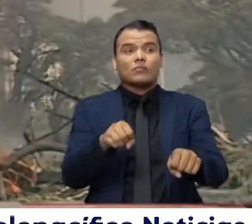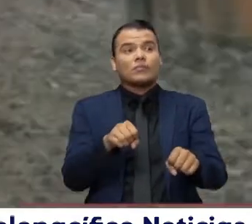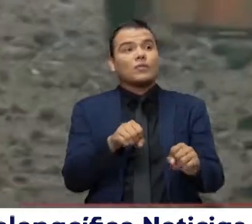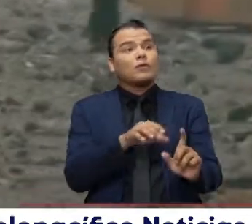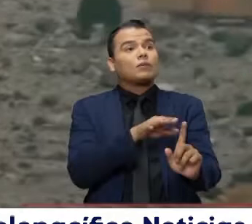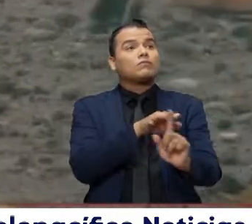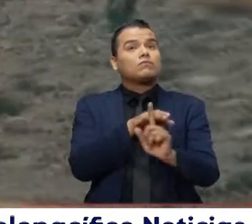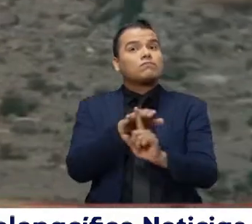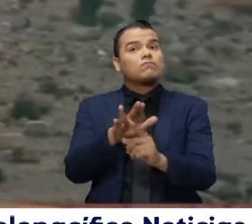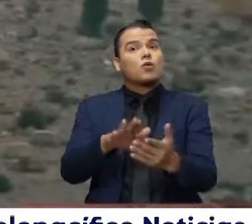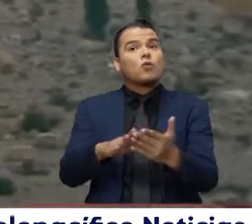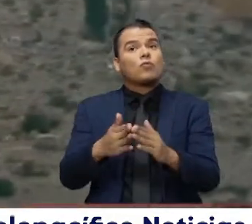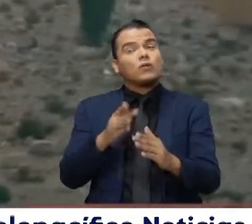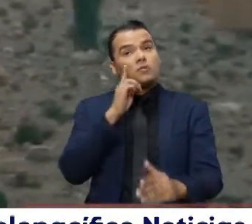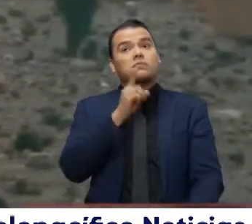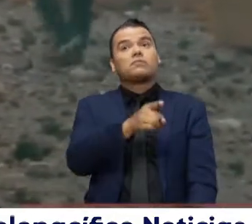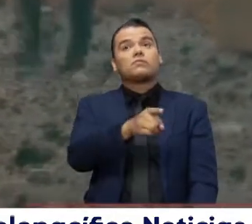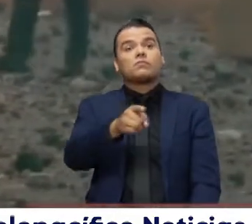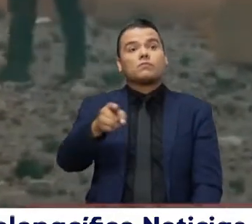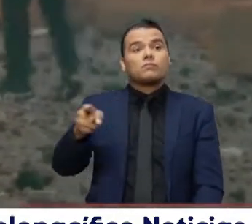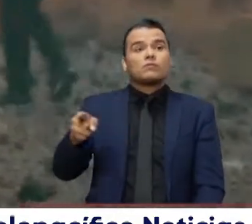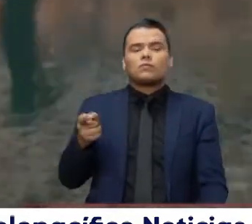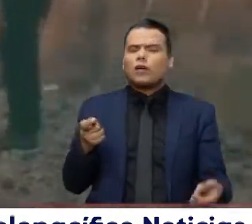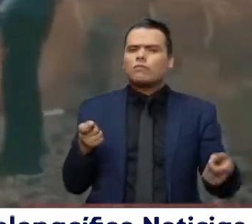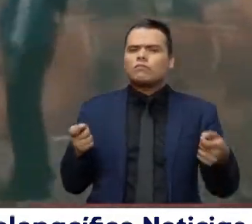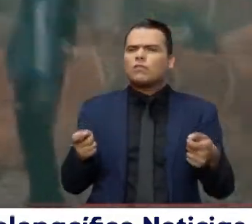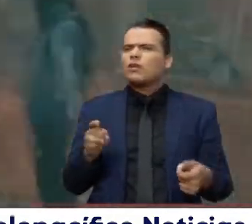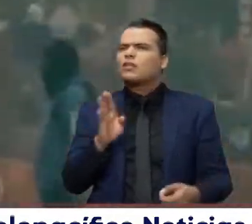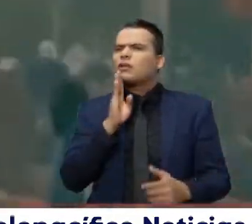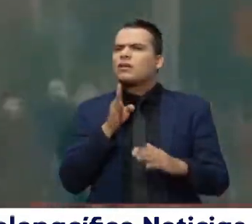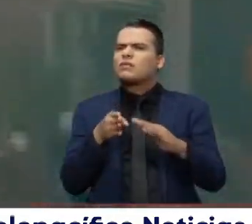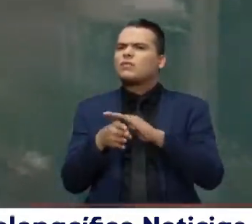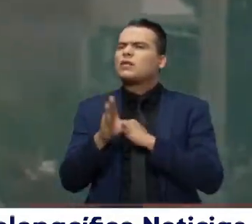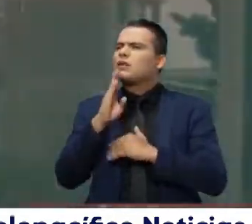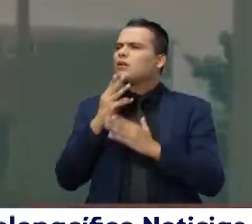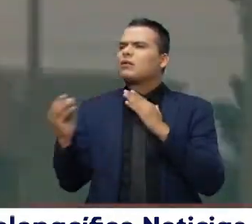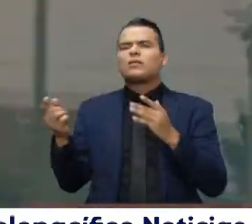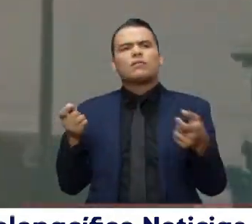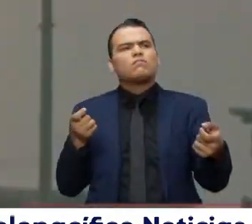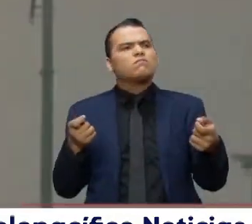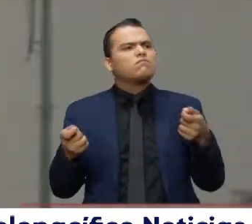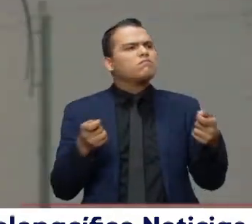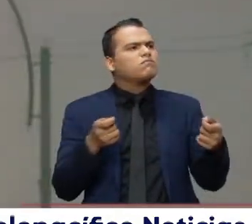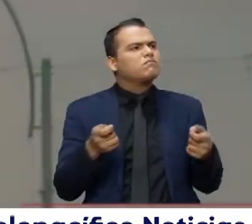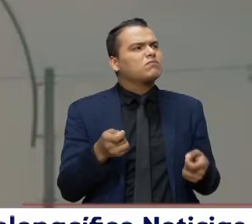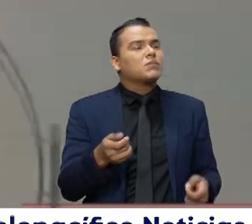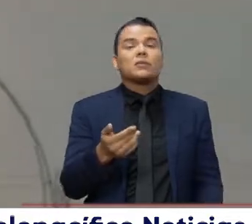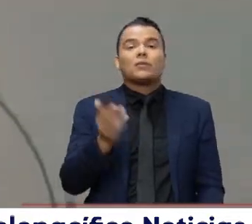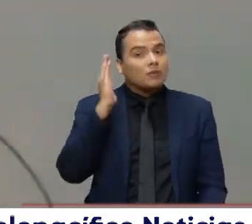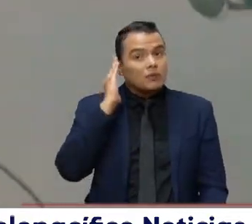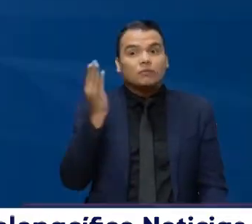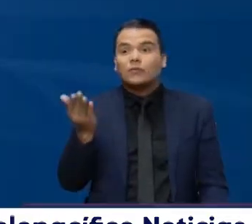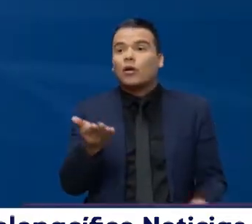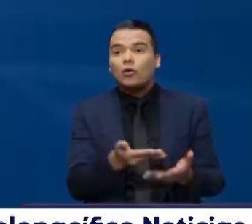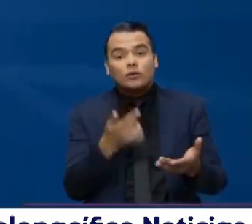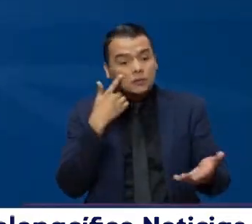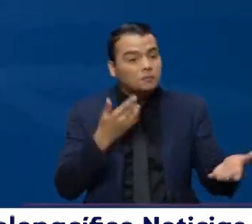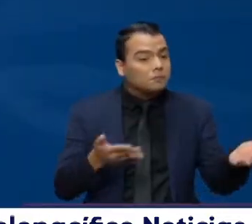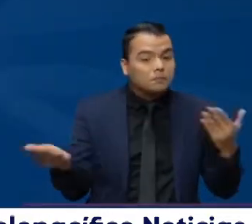del sector de Puerto Rellena, controlando el ingreso y la salida, para lo cual revisaban sus celulares y